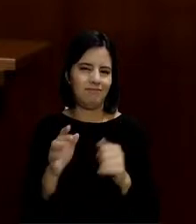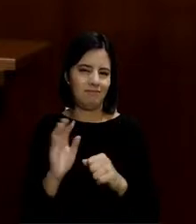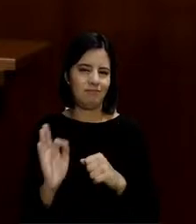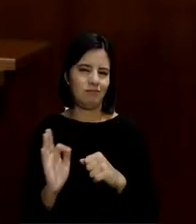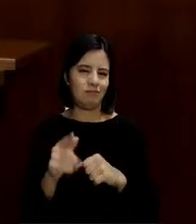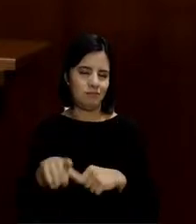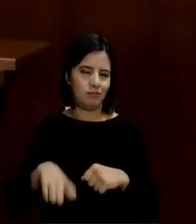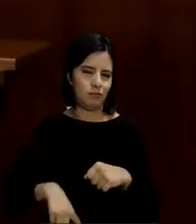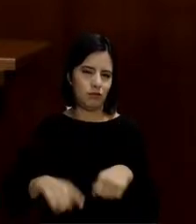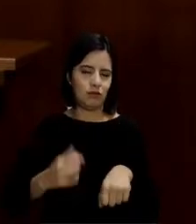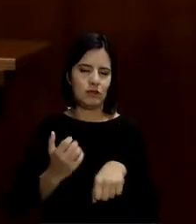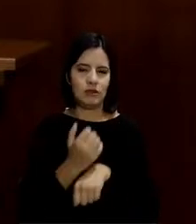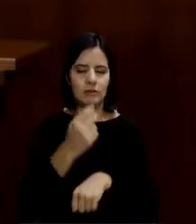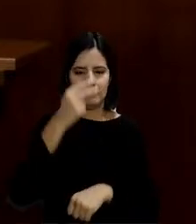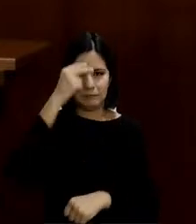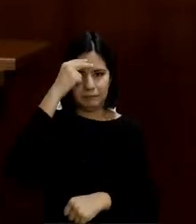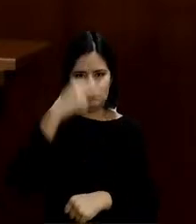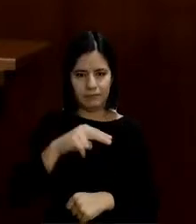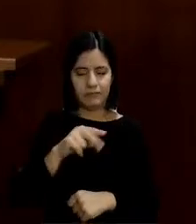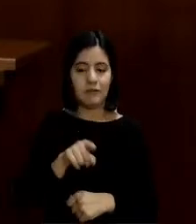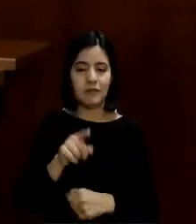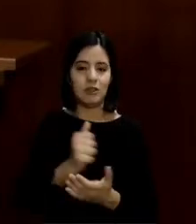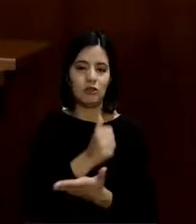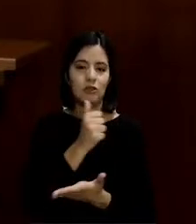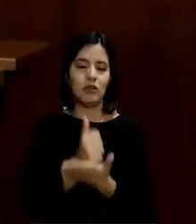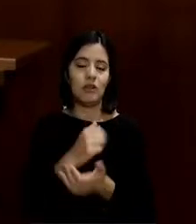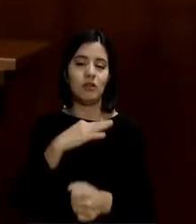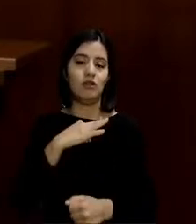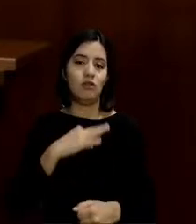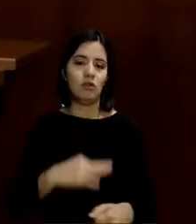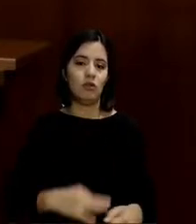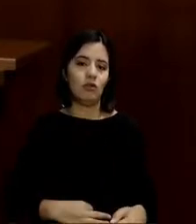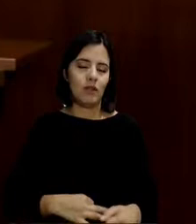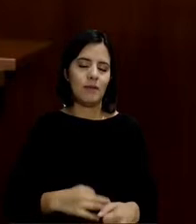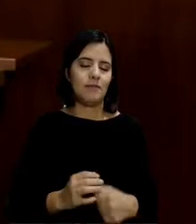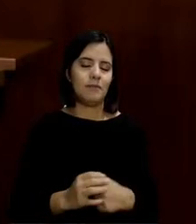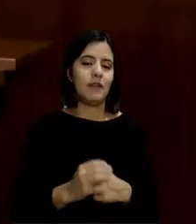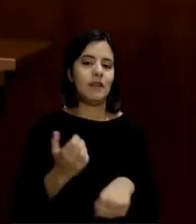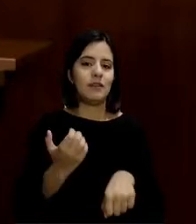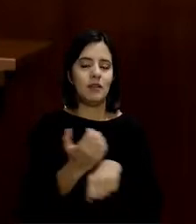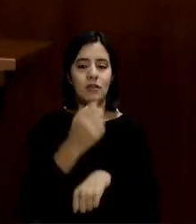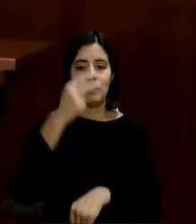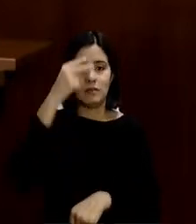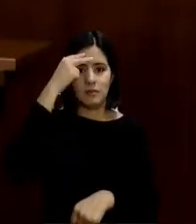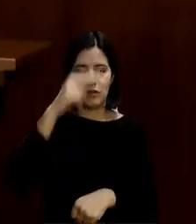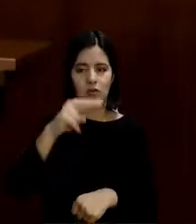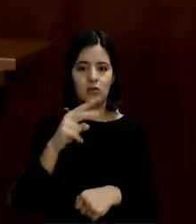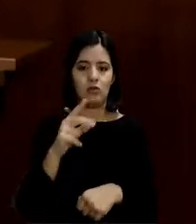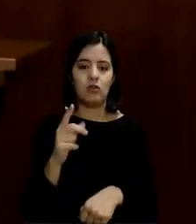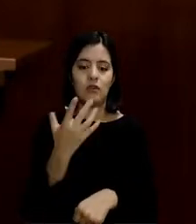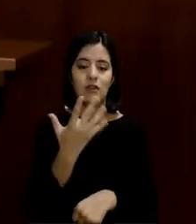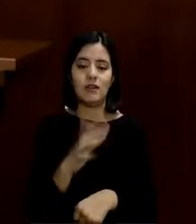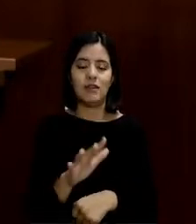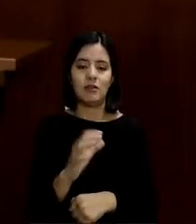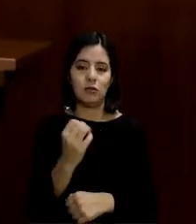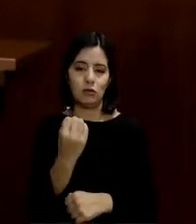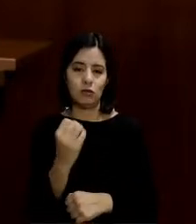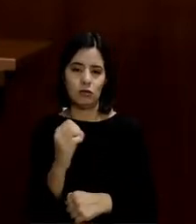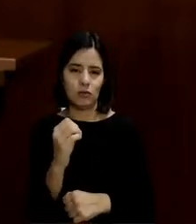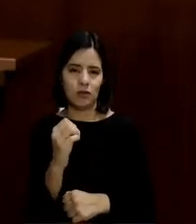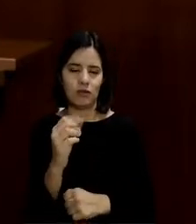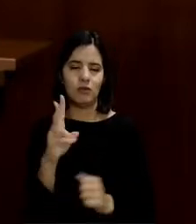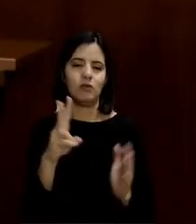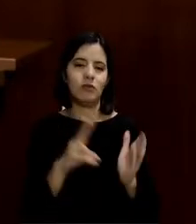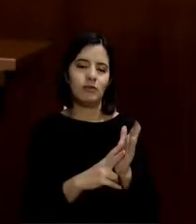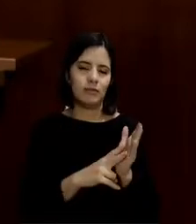del Poder Legislativo en la ciudad de Toluca de Lerdo, capital del Estado de México, a los 10 días del mes de octubre